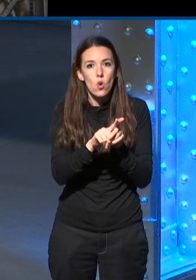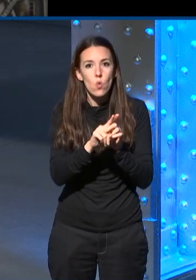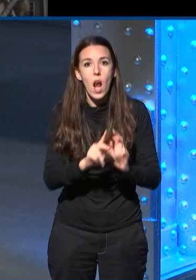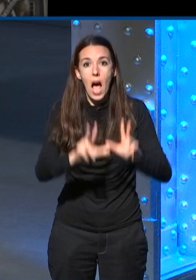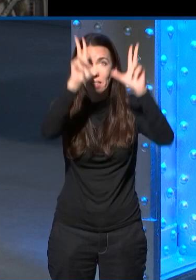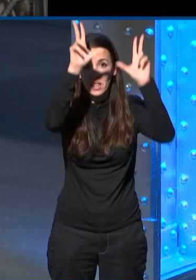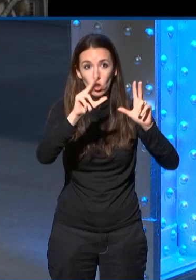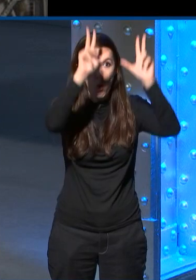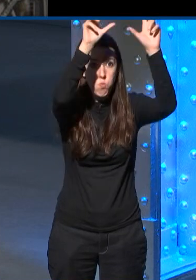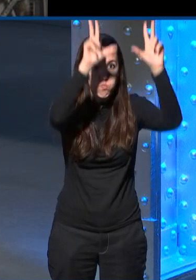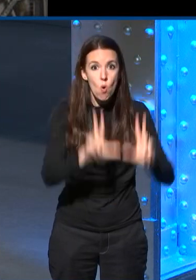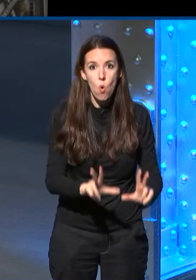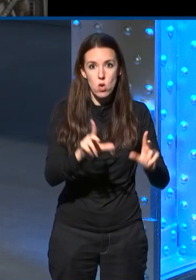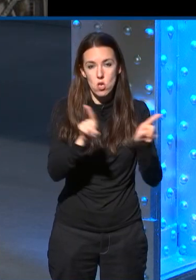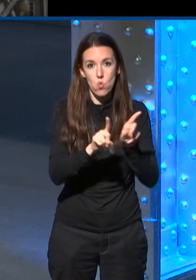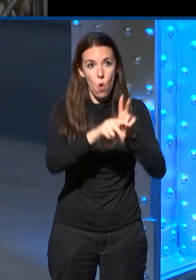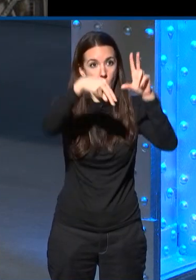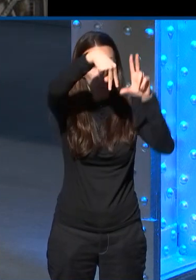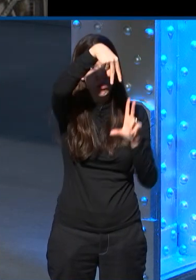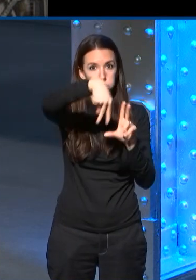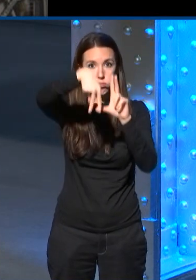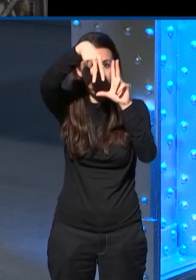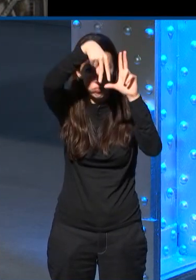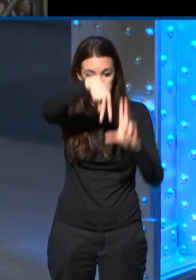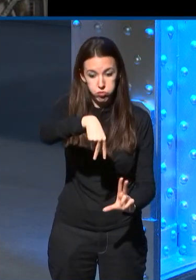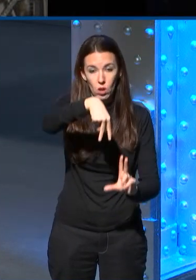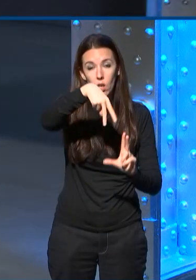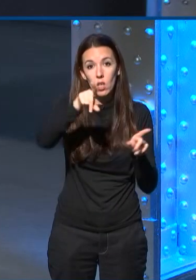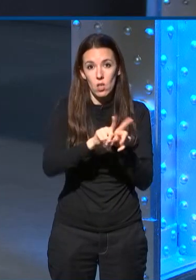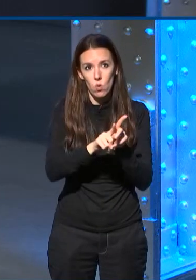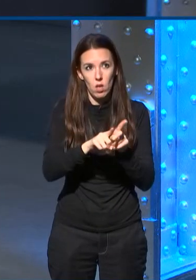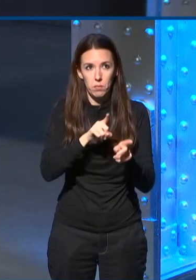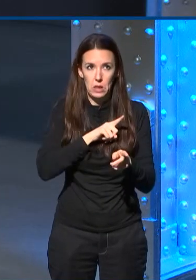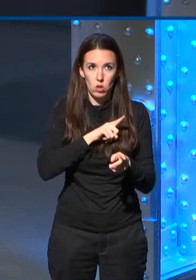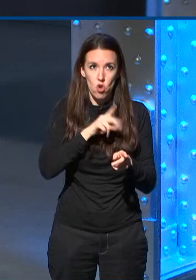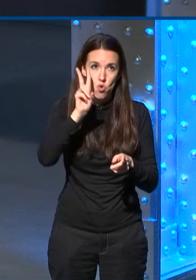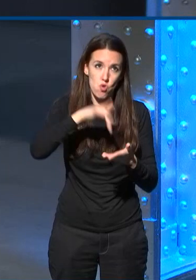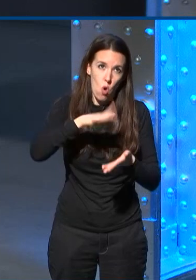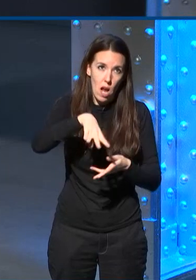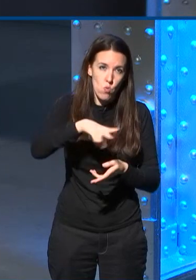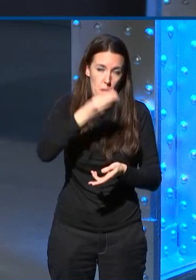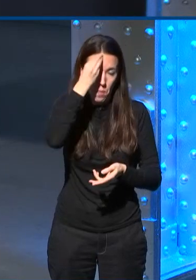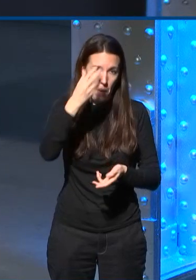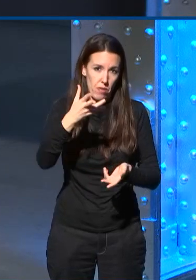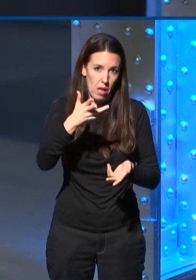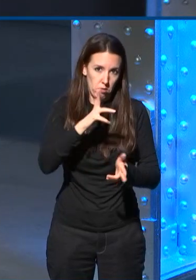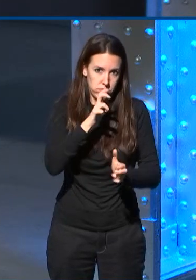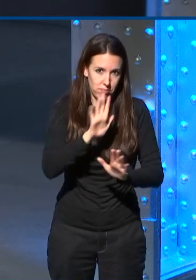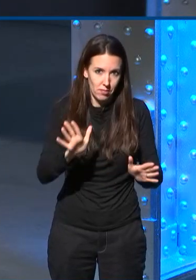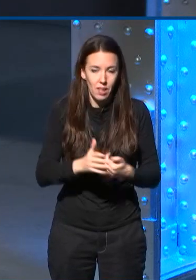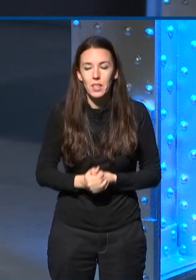cuando cae, flotando, ¿no? A mí nunca me ha pasado el ascensor, pero creo que es muy desagradable. El caso es